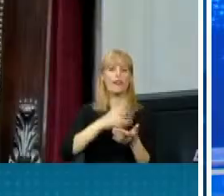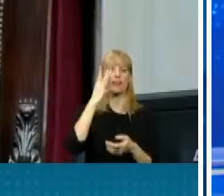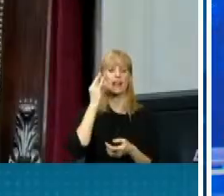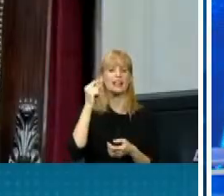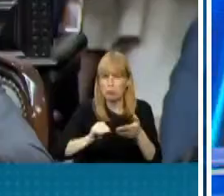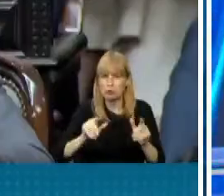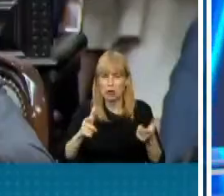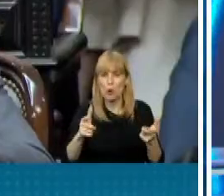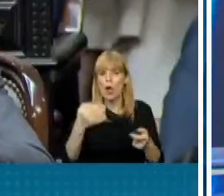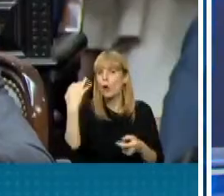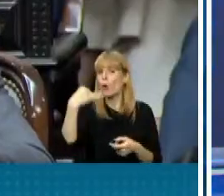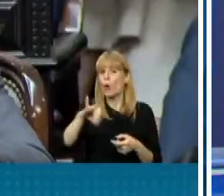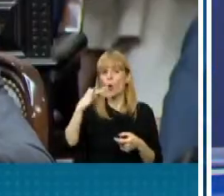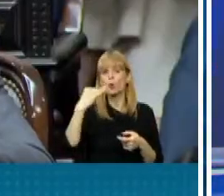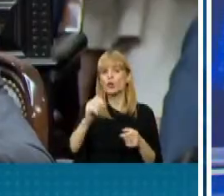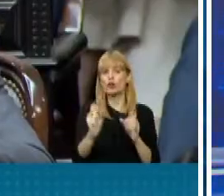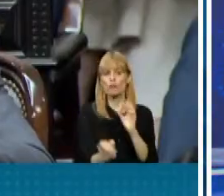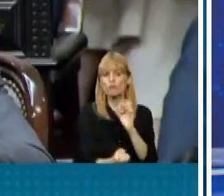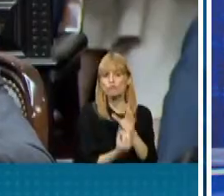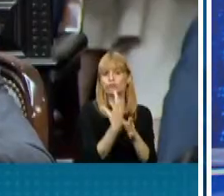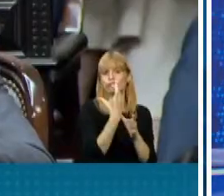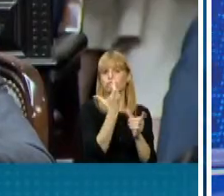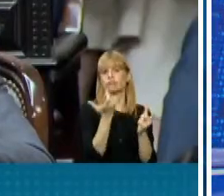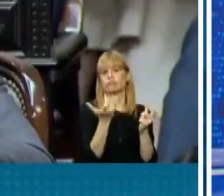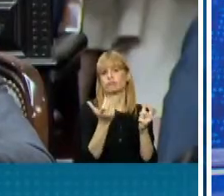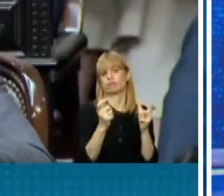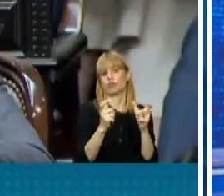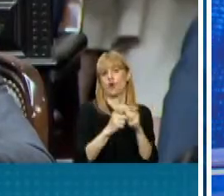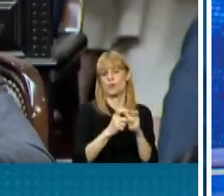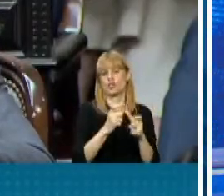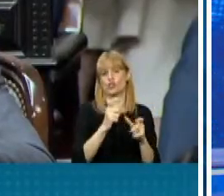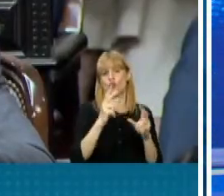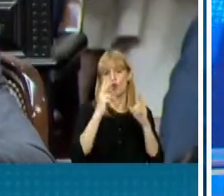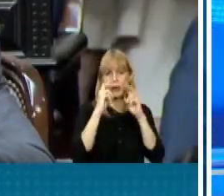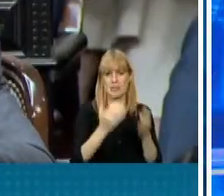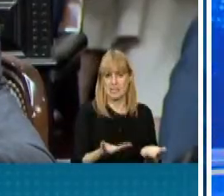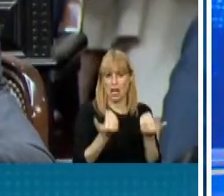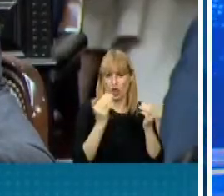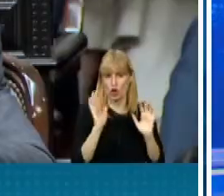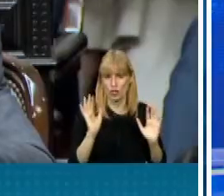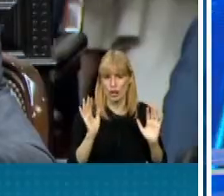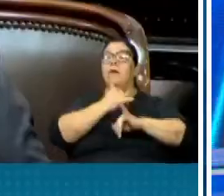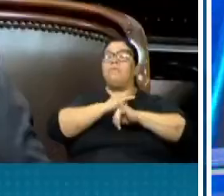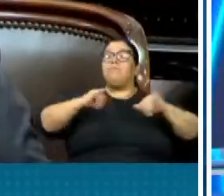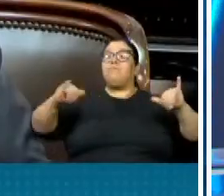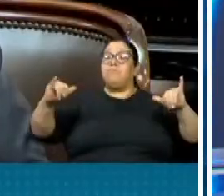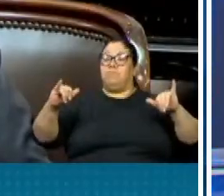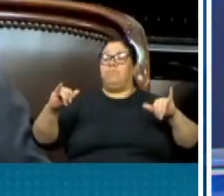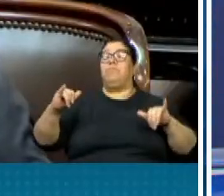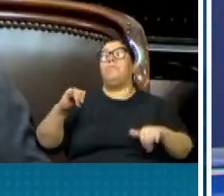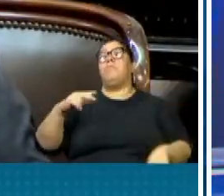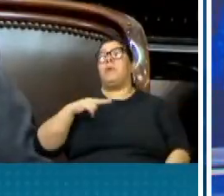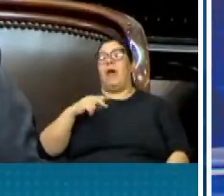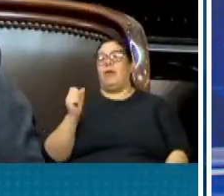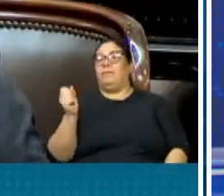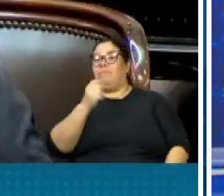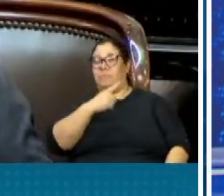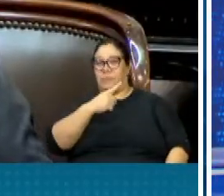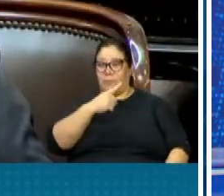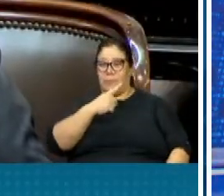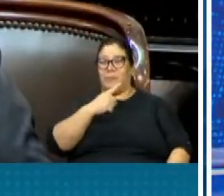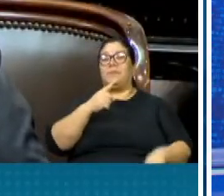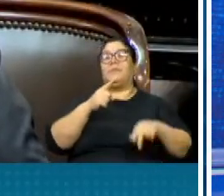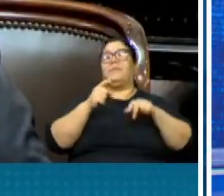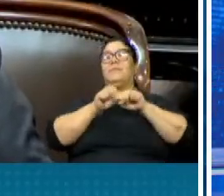con su electorado paga un costo demasiado alto. Yo creo que es un costo altísimo para el PRO. ¿Sí? Sí. Para el PRO. Para el PRO, no, yo te